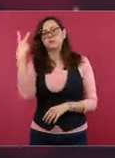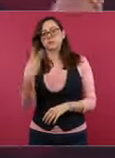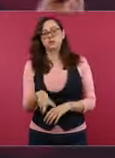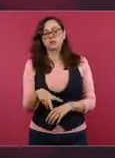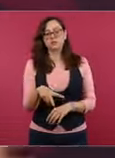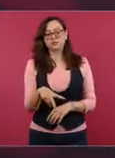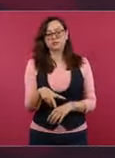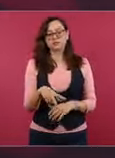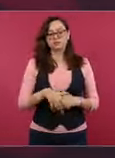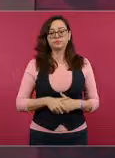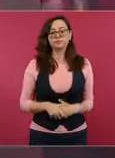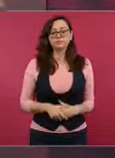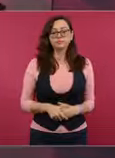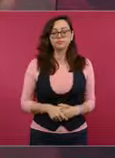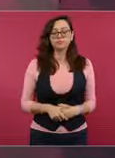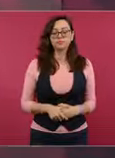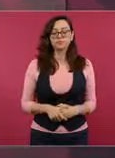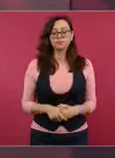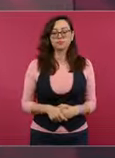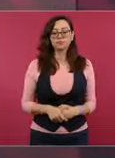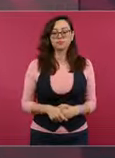Cuando hablan algunos